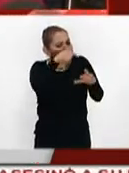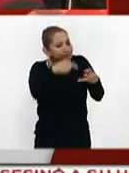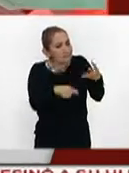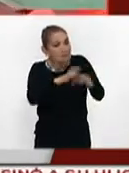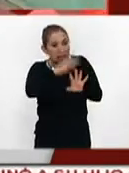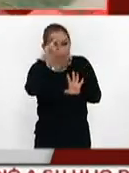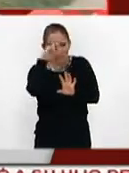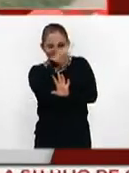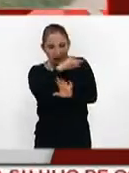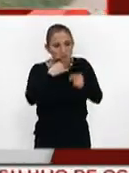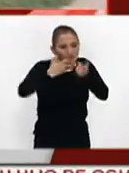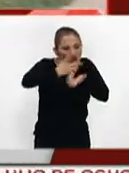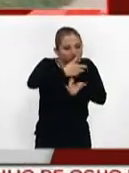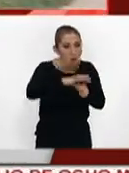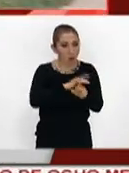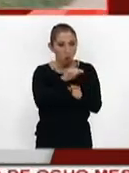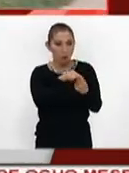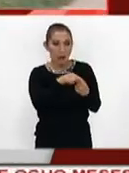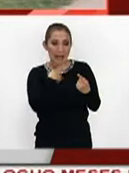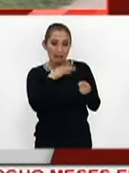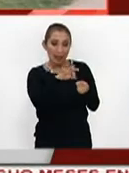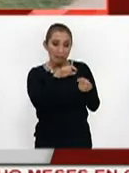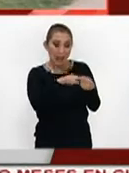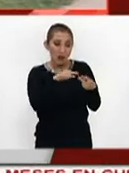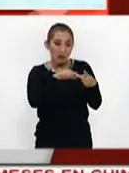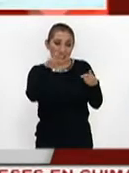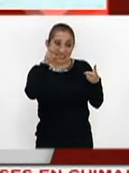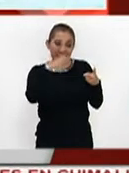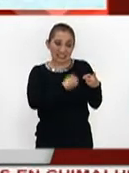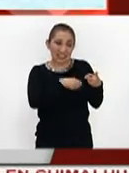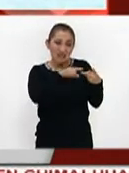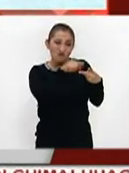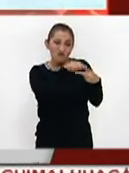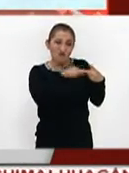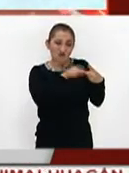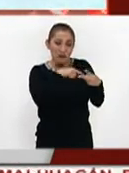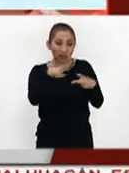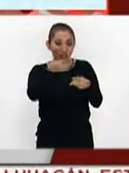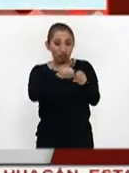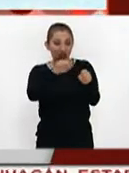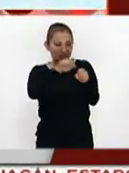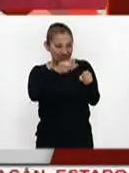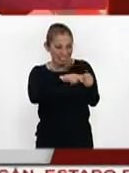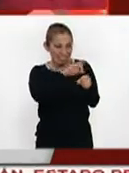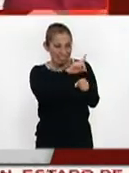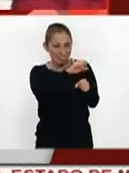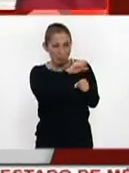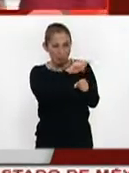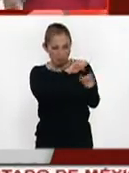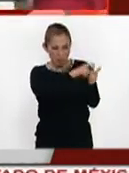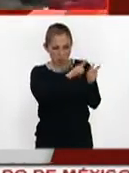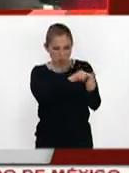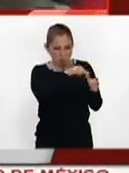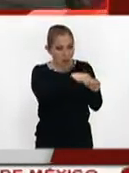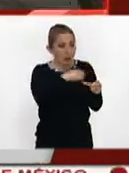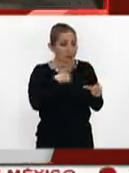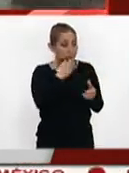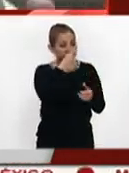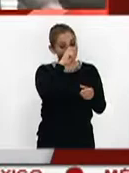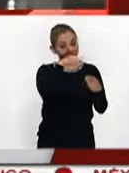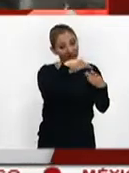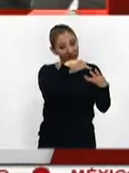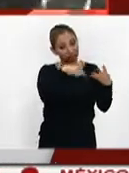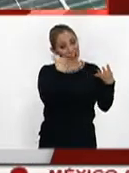más difíciles en la negociación fueron los temas laborales y los temas de salud, donde los socialdemócratas tuvieron altas